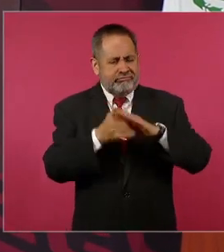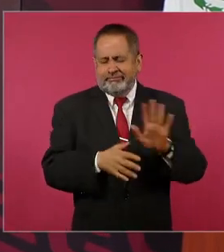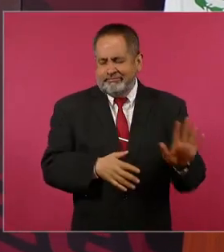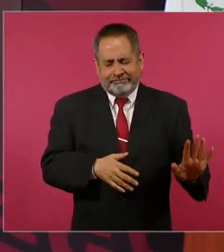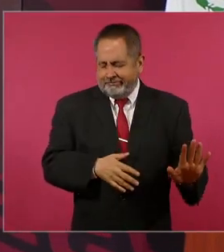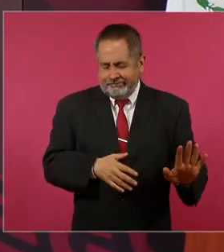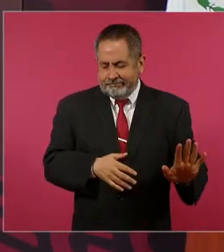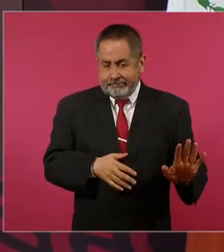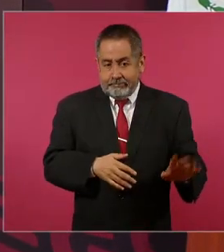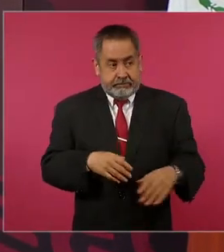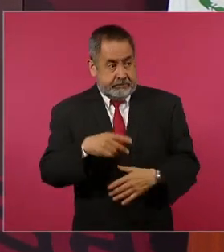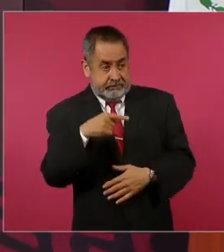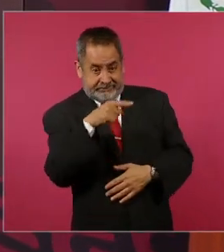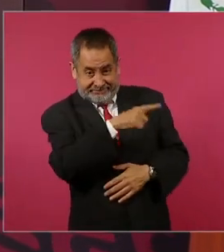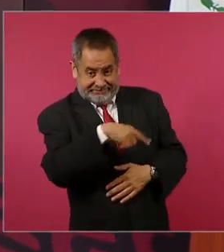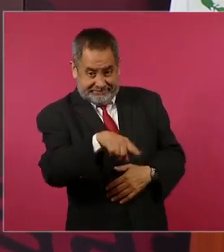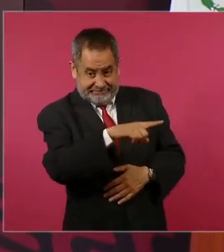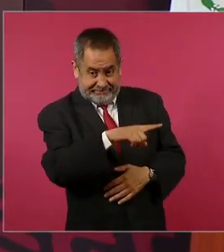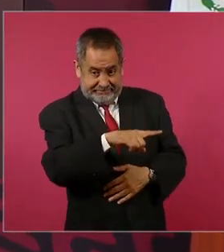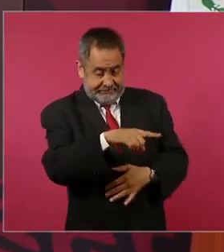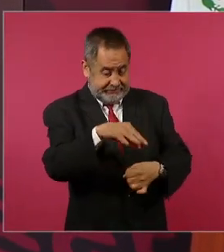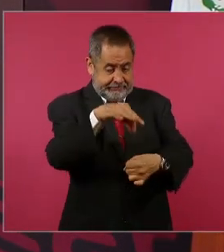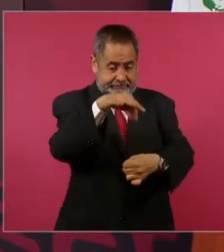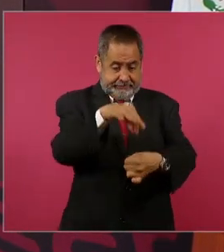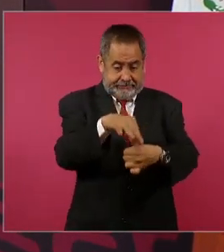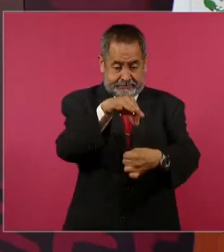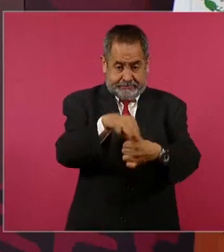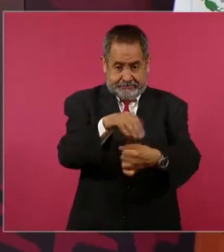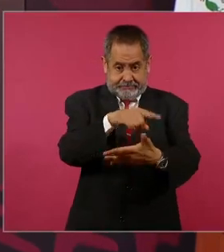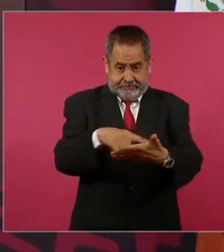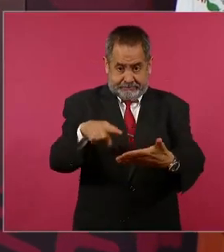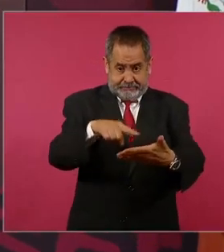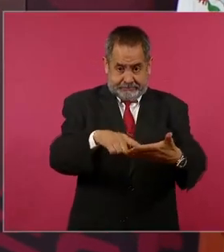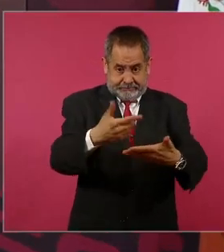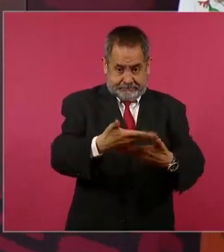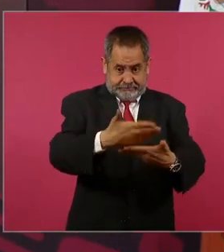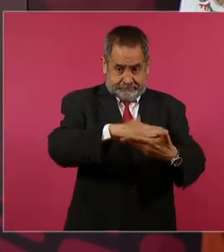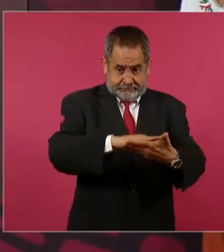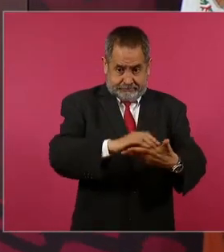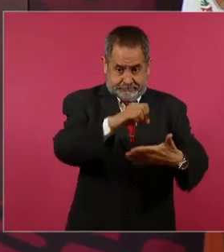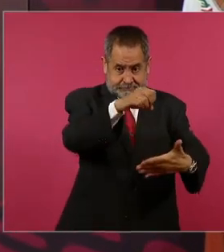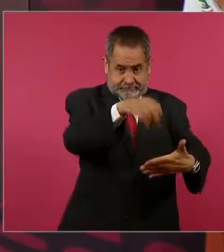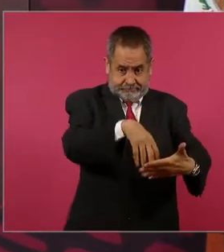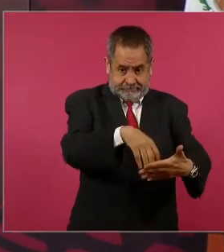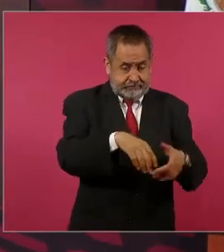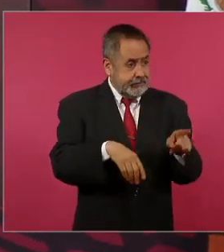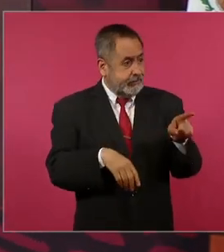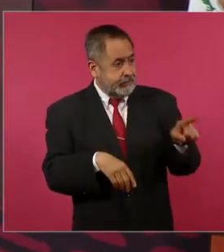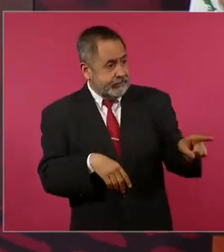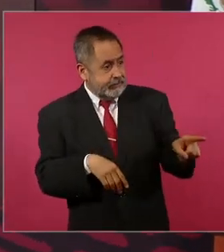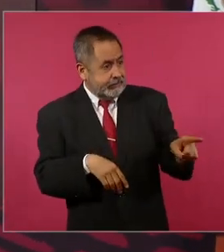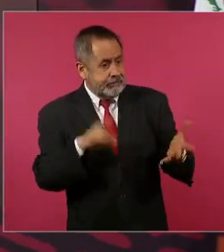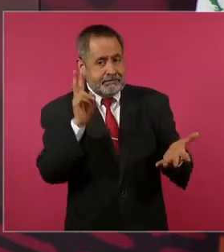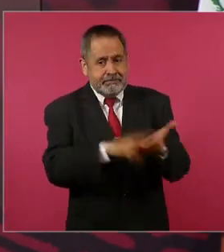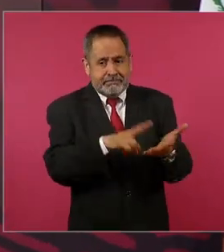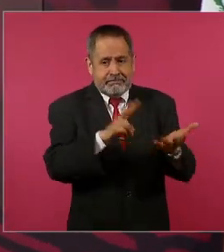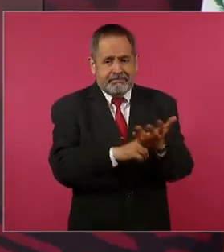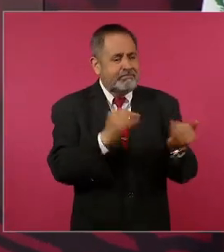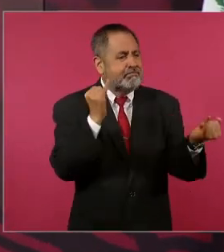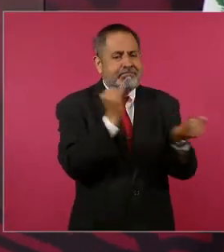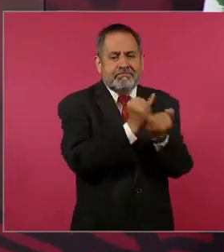pero vale lo mismo el voto de estas personalidades que el voto de un